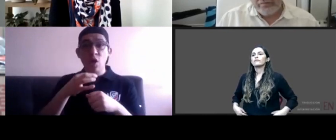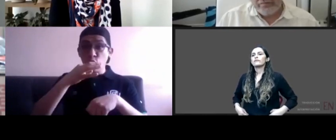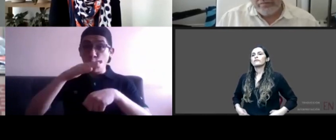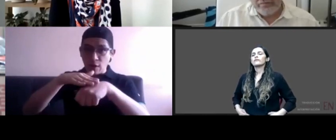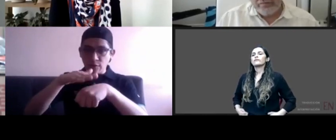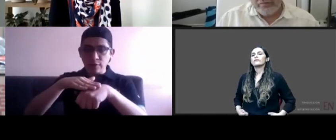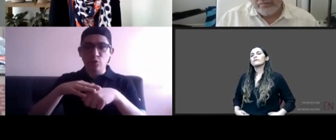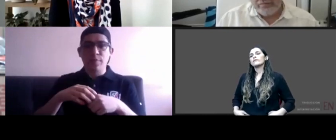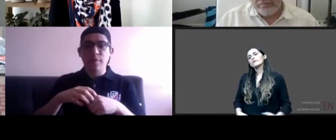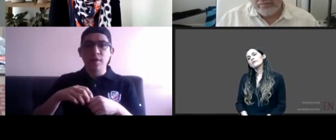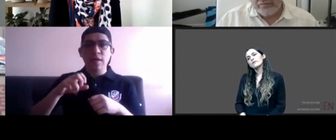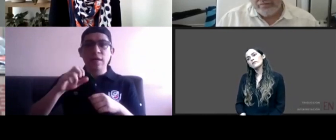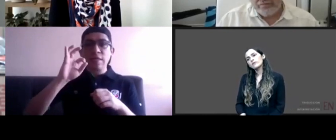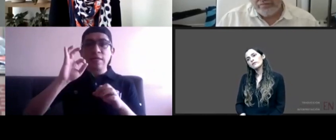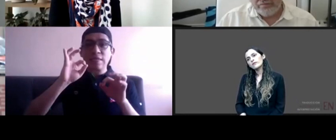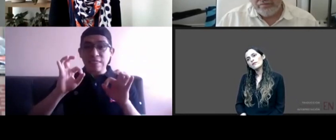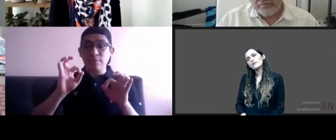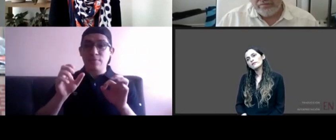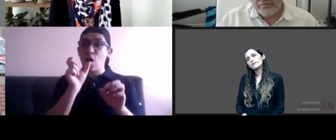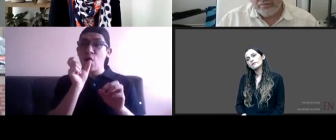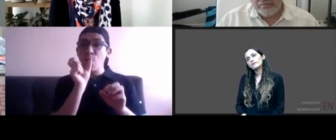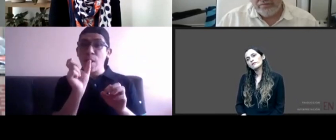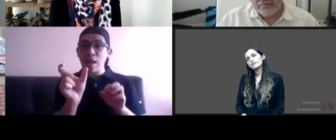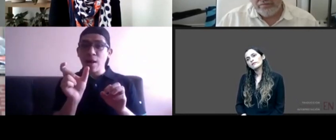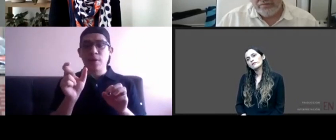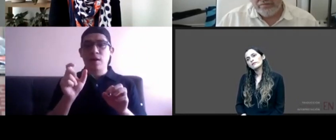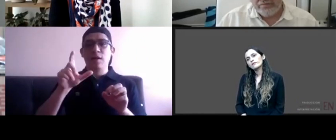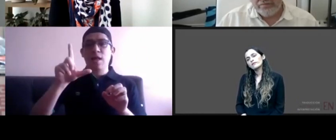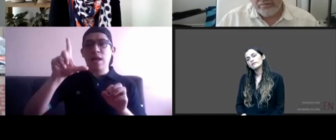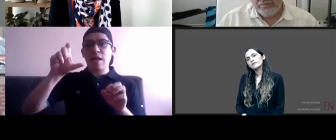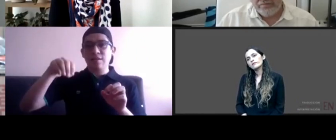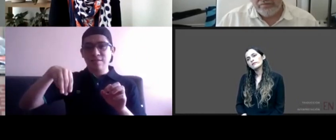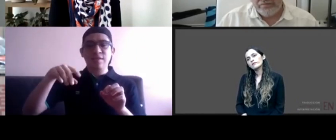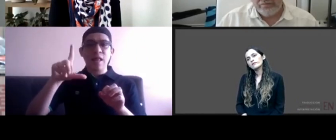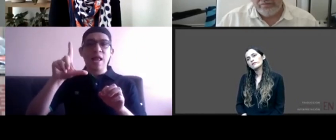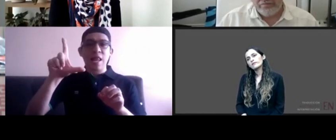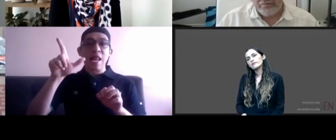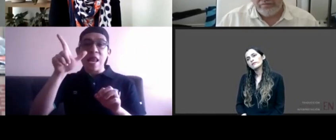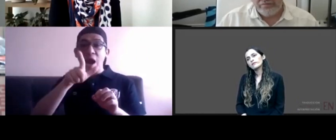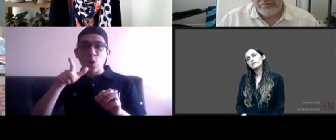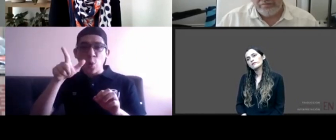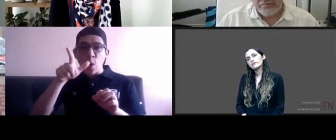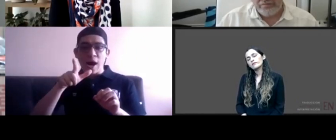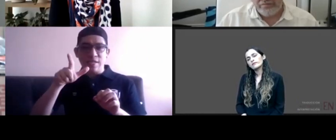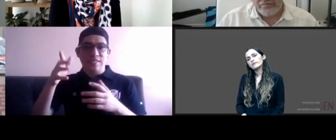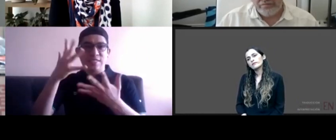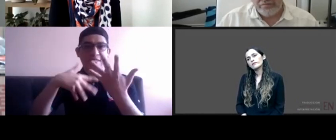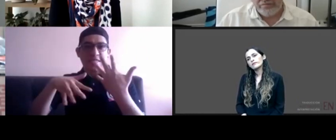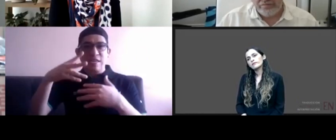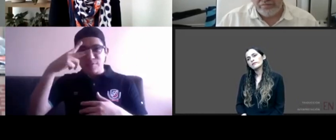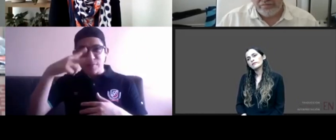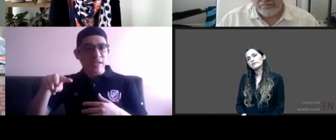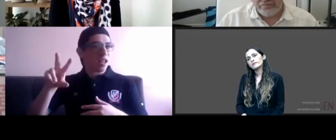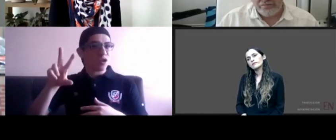Revisando los comentarios de las personas que nos están viendo, quisiera acotar un concepto.